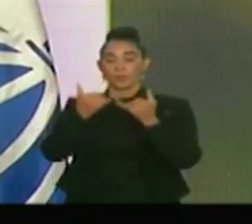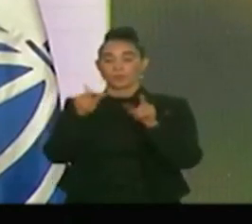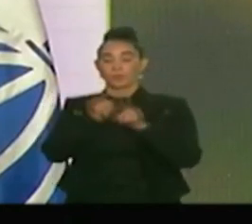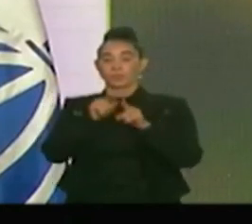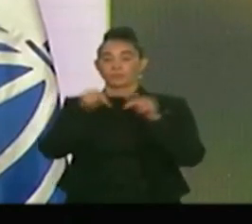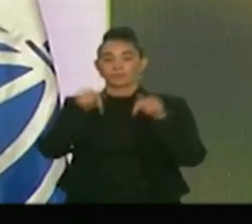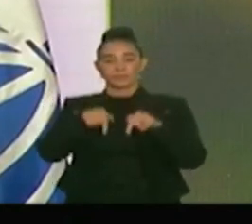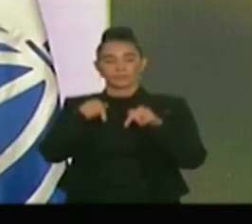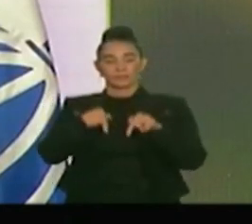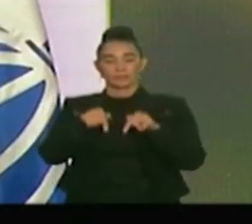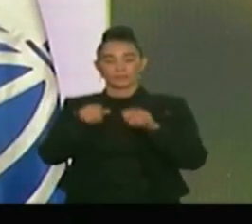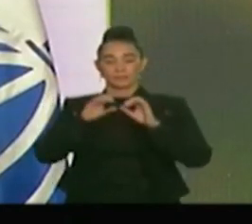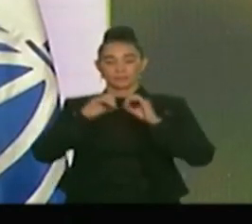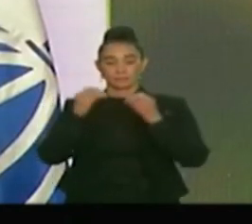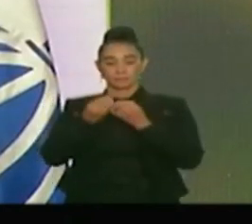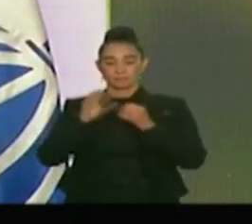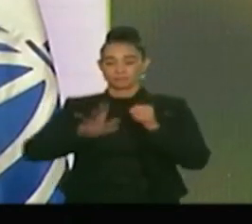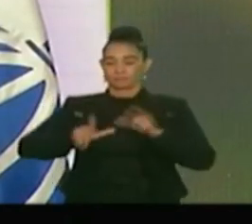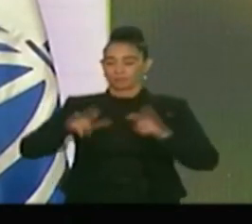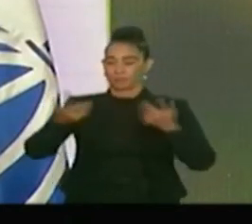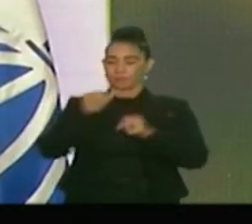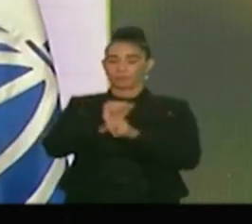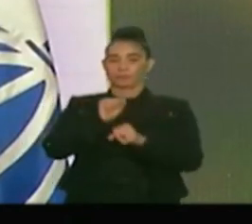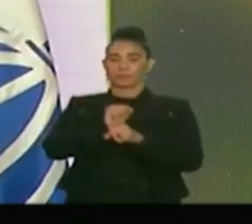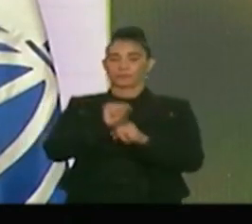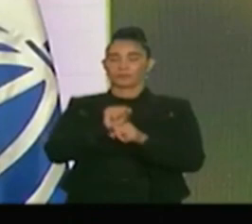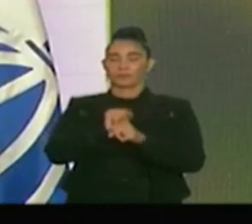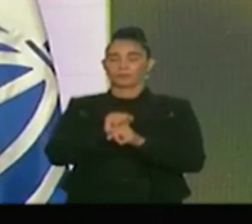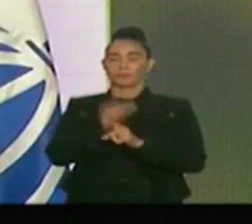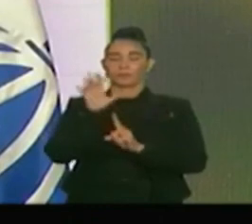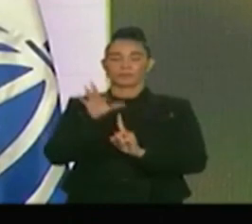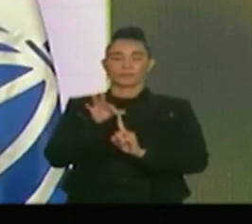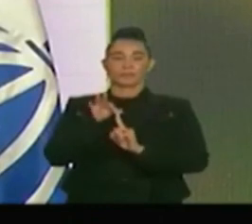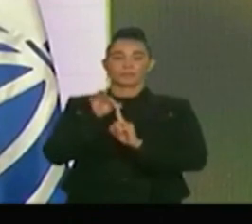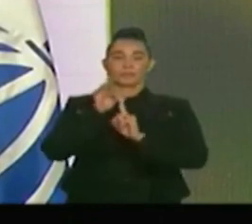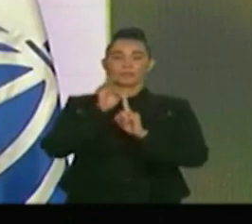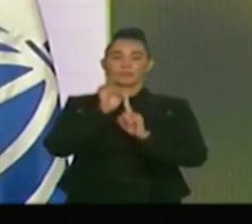en lo que fue su oficina, quiero hacer